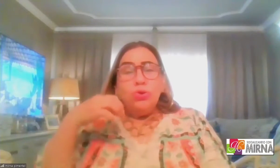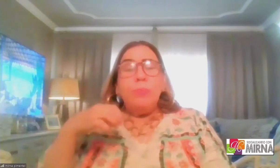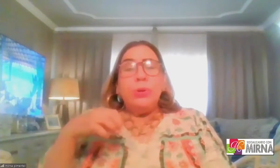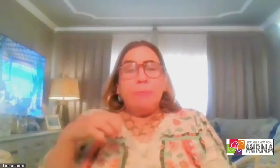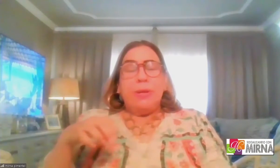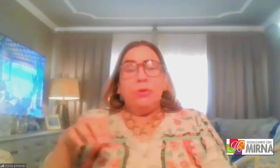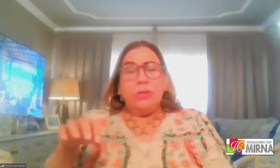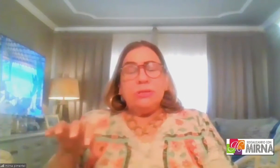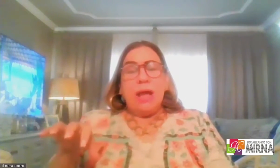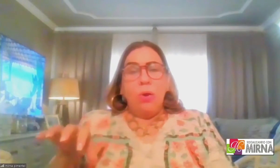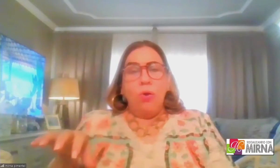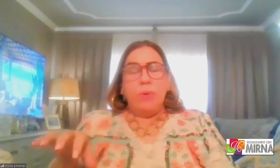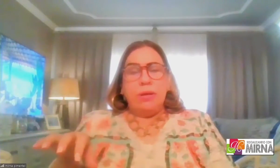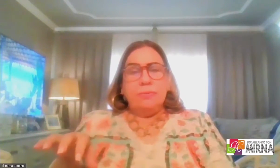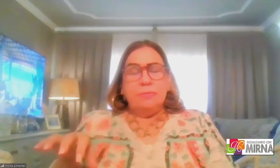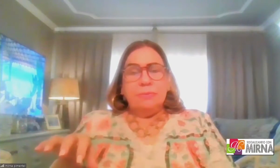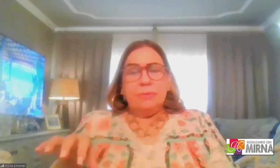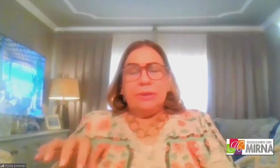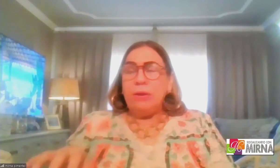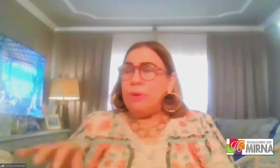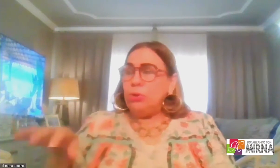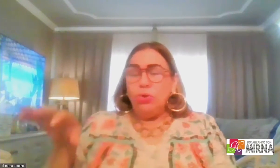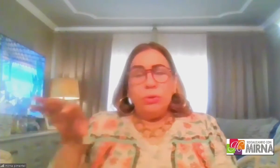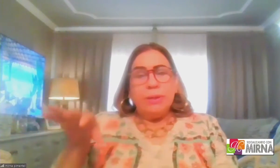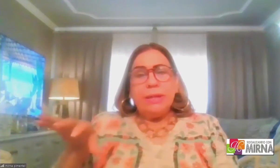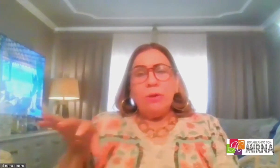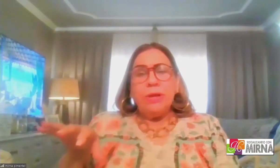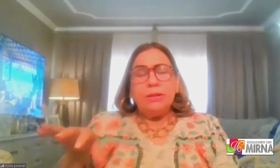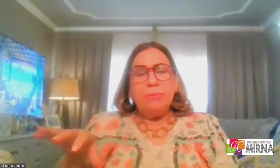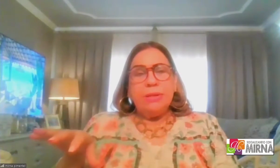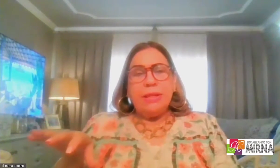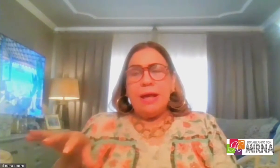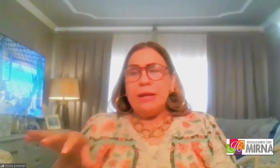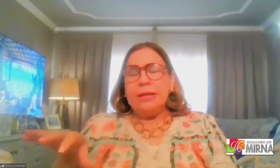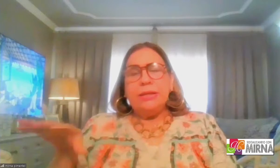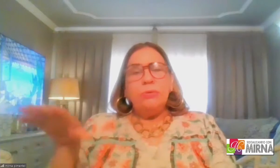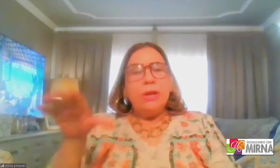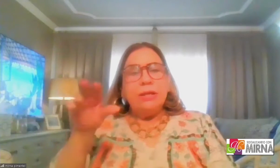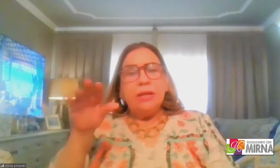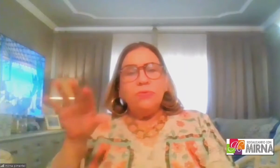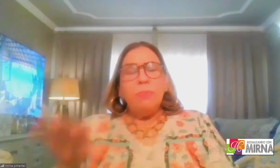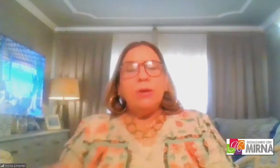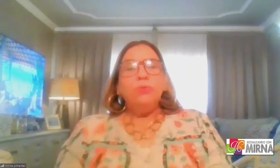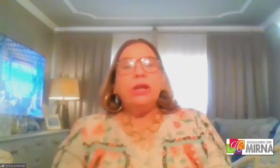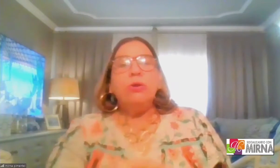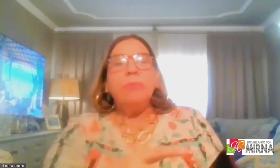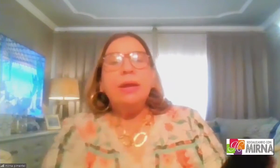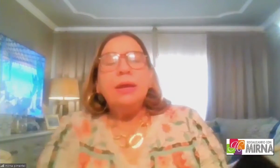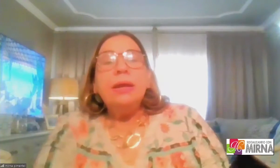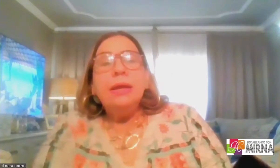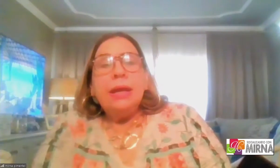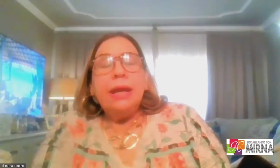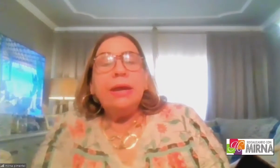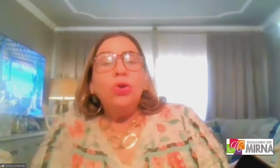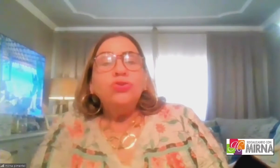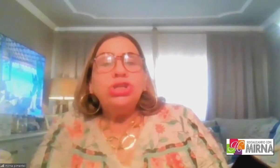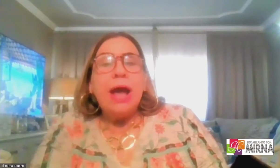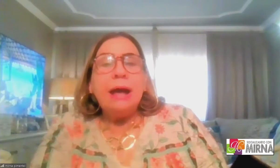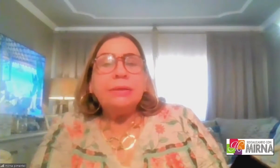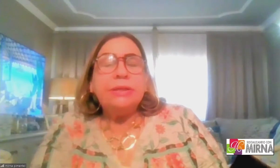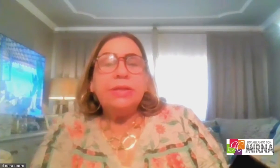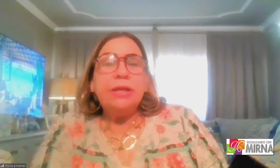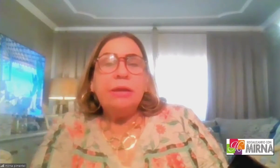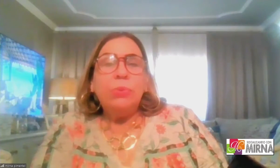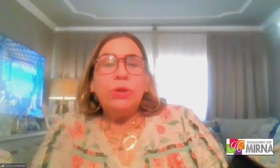hay un grupo de periodistas jóvenes que cuando nos invitan a una actividad que tiene una dirección, usted lo ve en